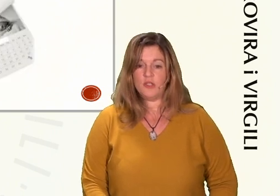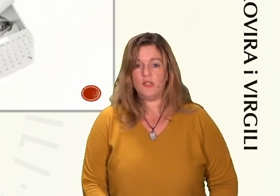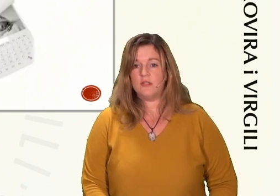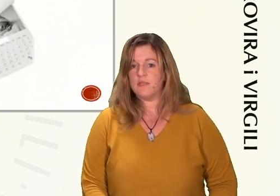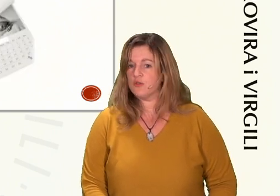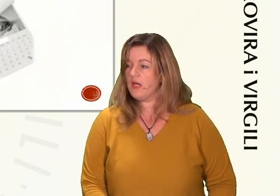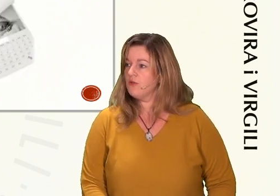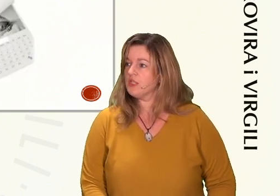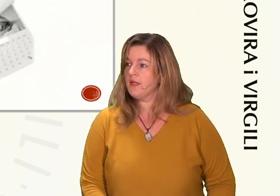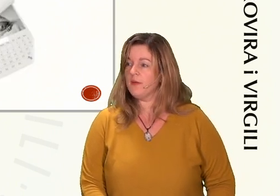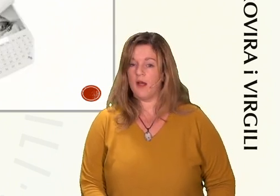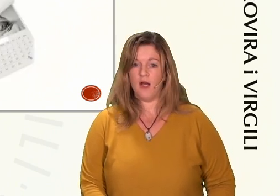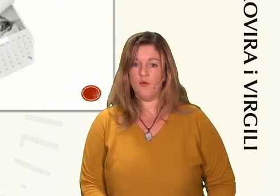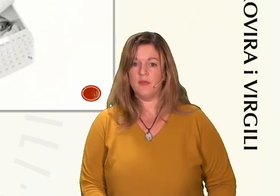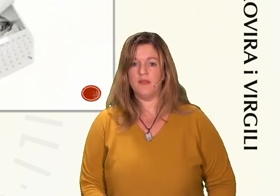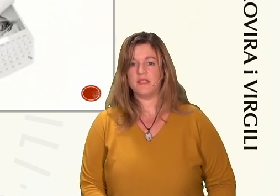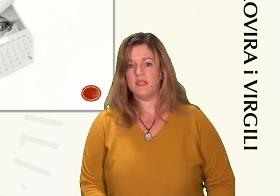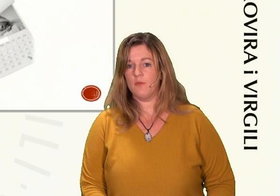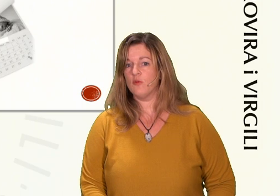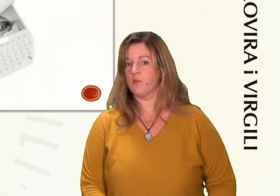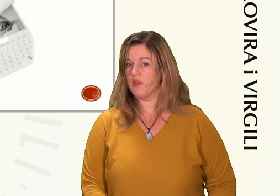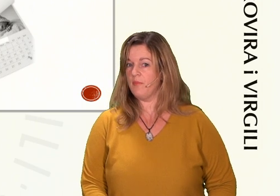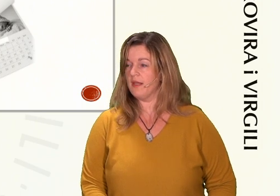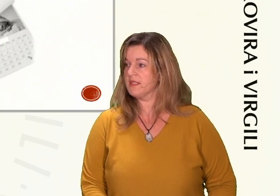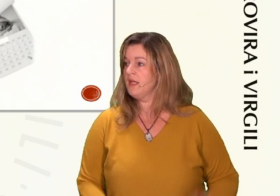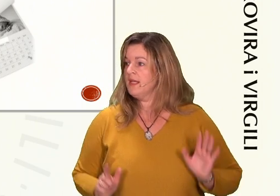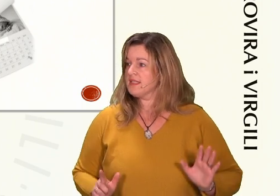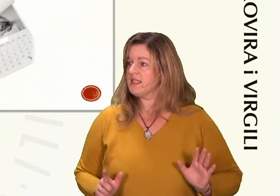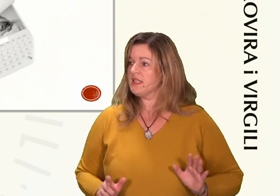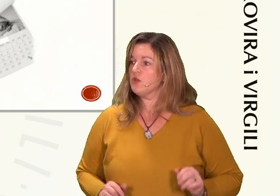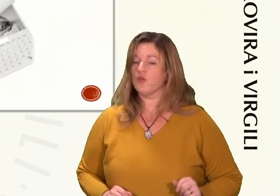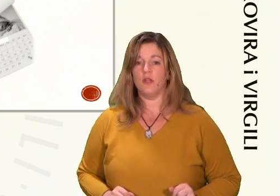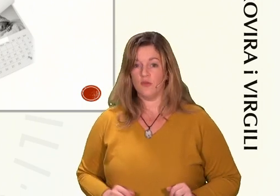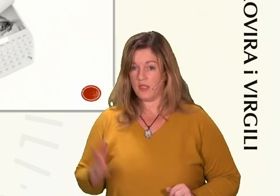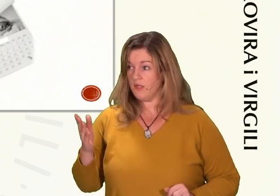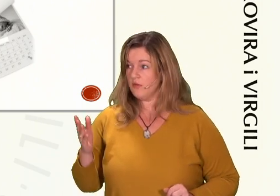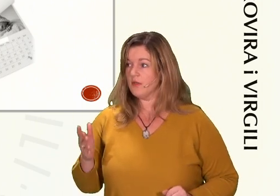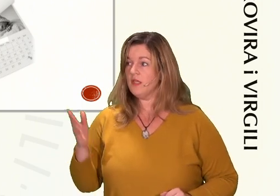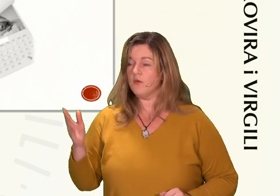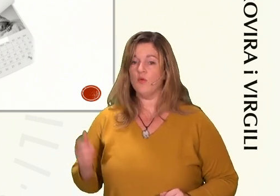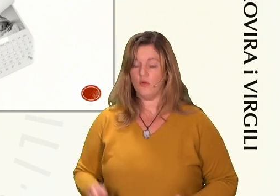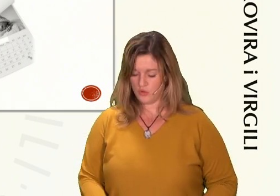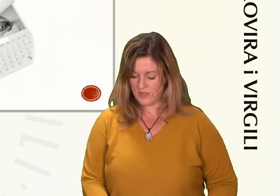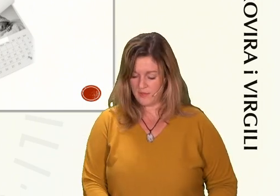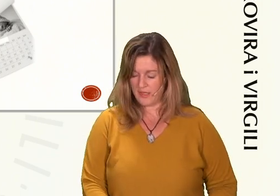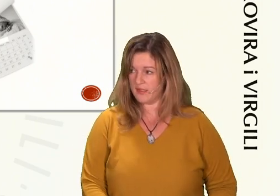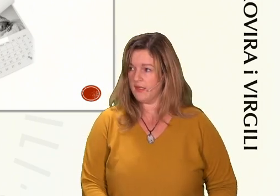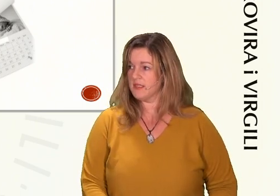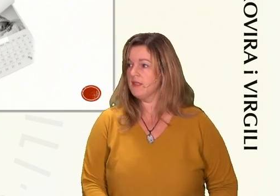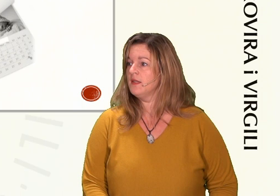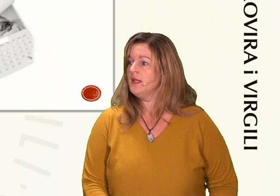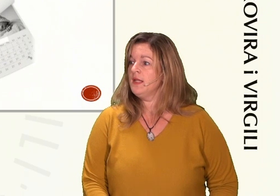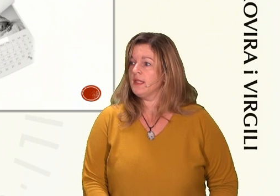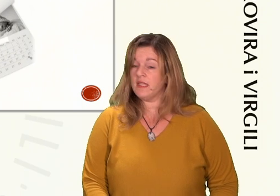El contenido de este posgrado se va a llevar a cabo mediante 7 módulos principales. 6 de ellos son de contenido y 1 es de